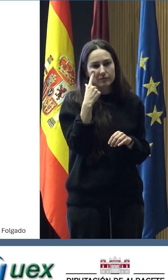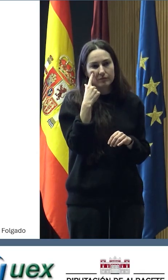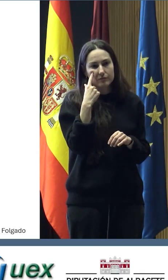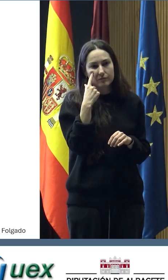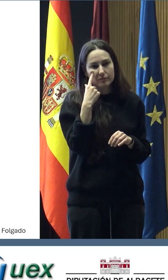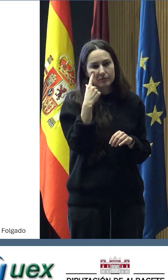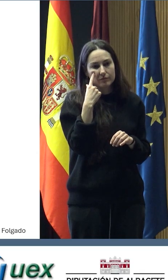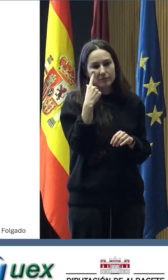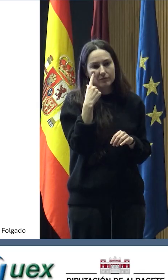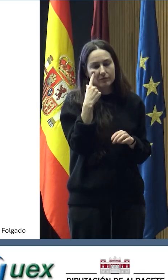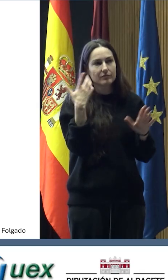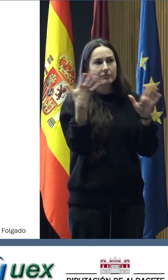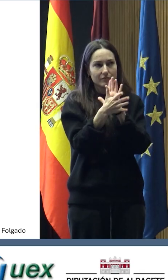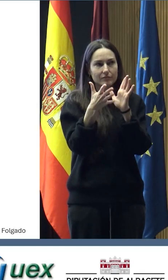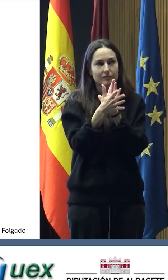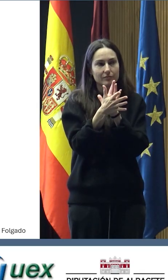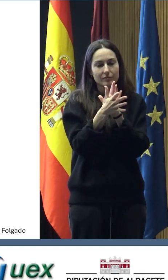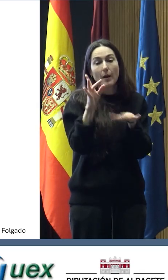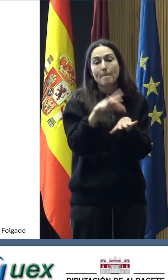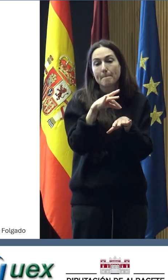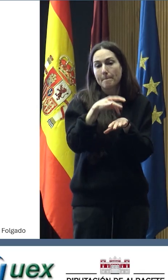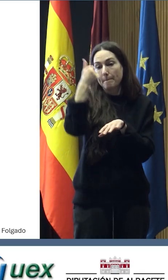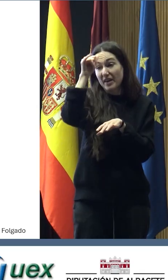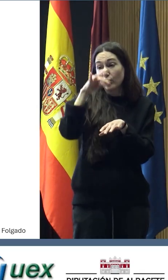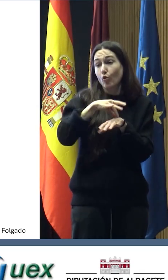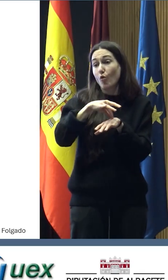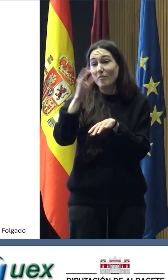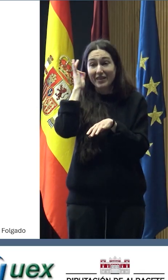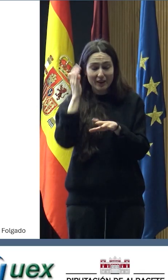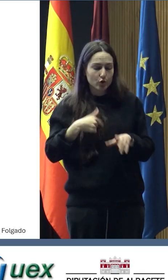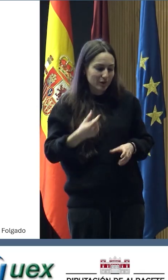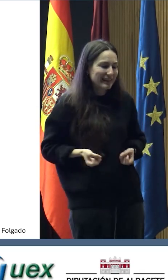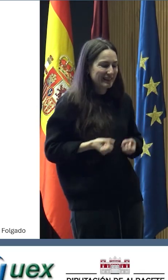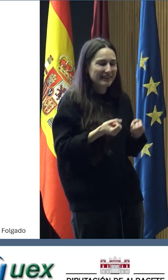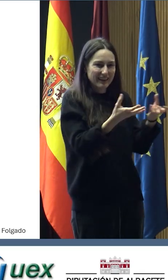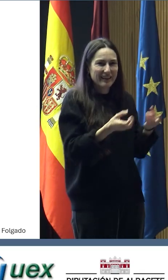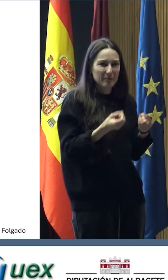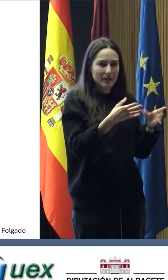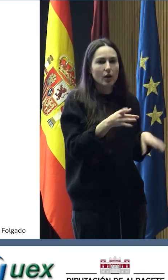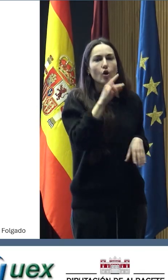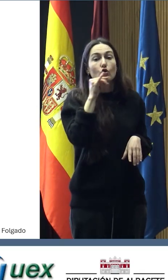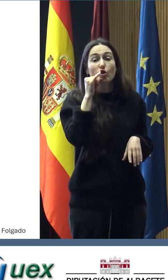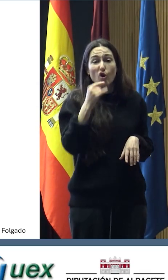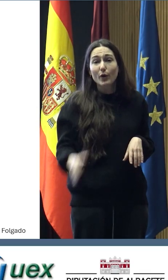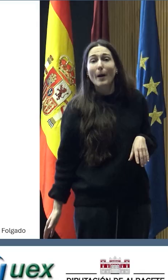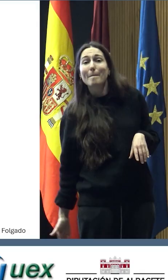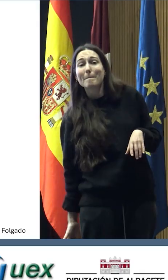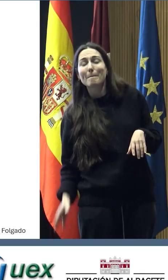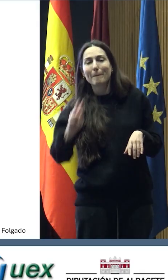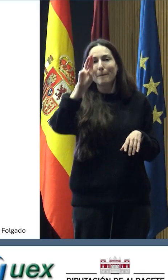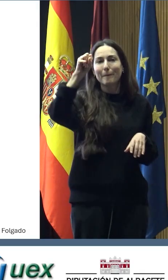definir, para explicarle a la médico o al médico, es un dolor en la pantorrilla, ¿no? Entonces la